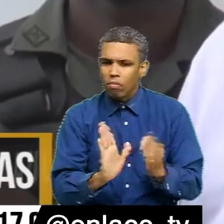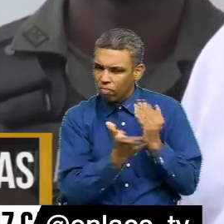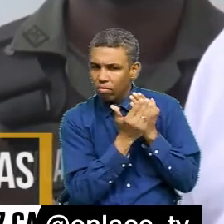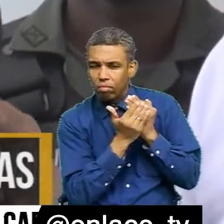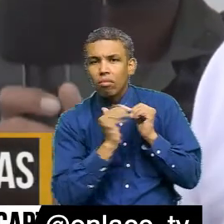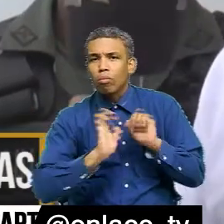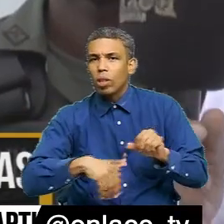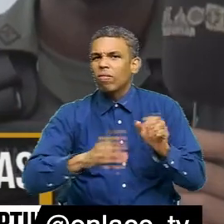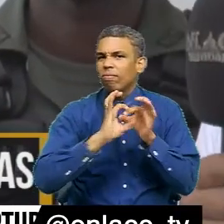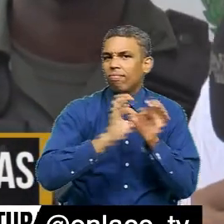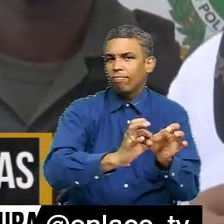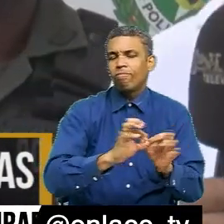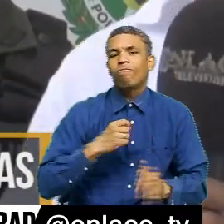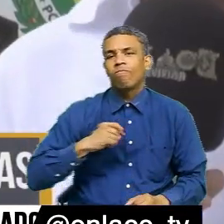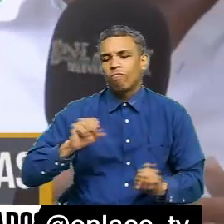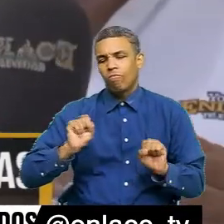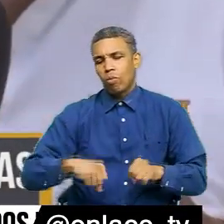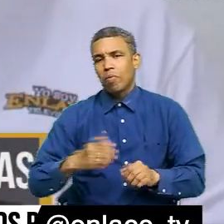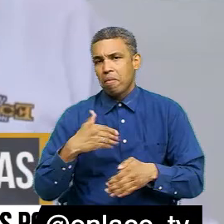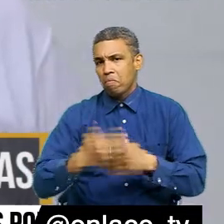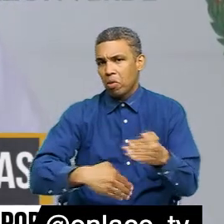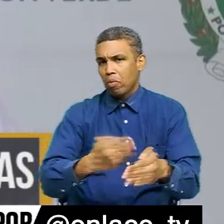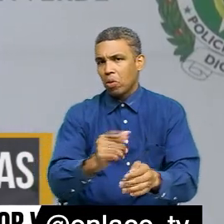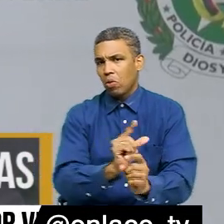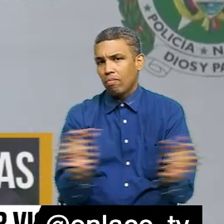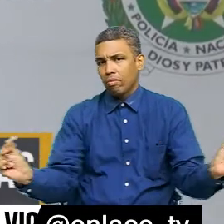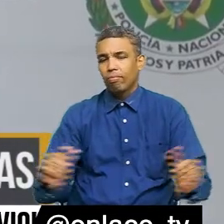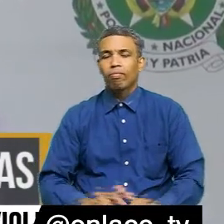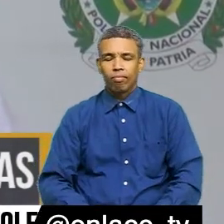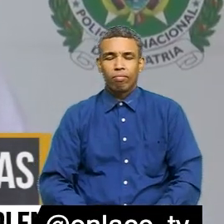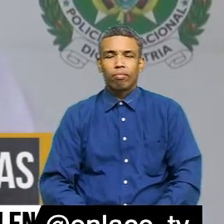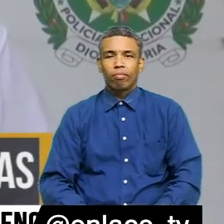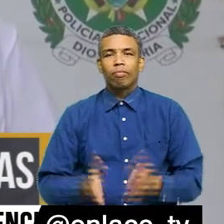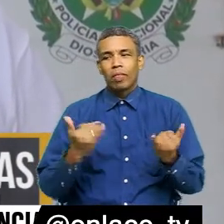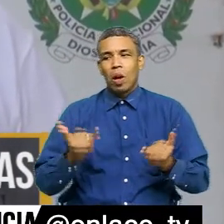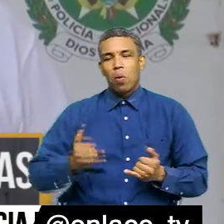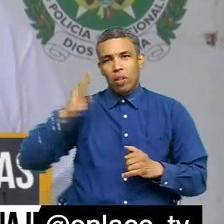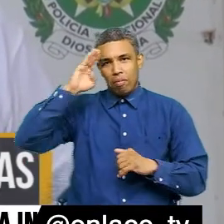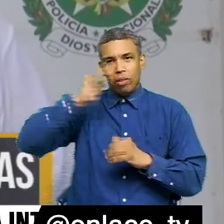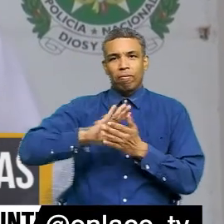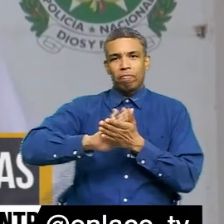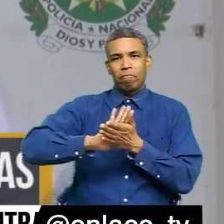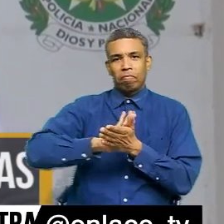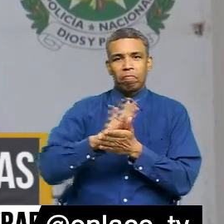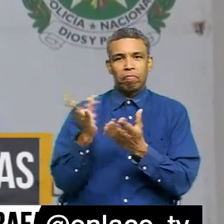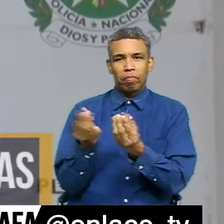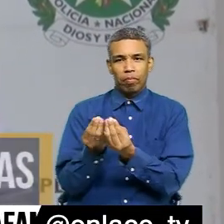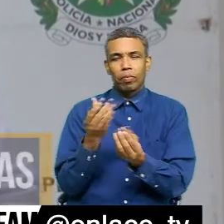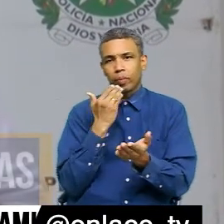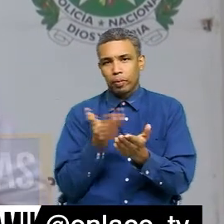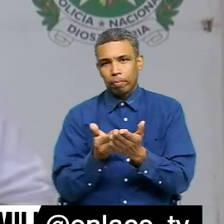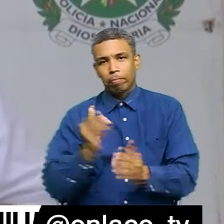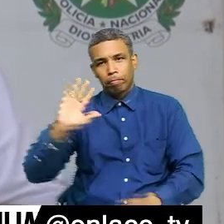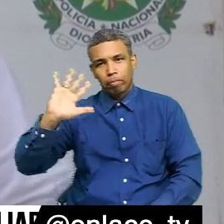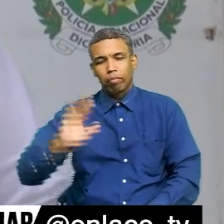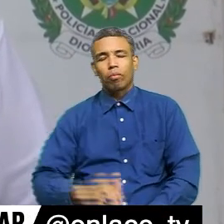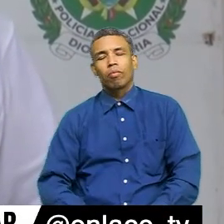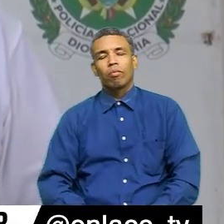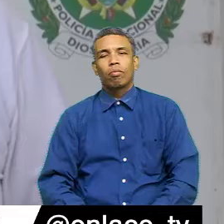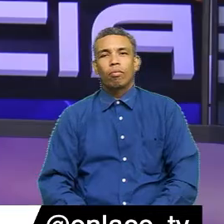con la comunidad. Bueno, muchas gracias. La información que se entrega hasta ahora en el Departamento de Policía Magdalena Medio. Continúen ustedes con más noticias. Muy buenas tardes.